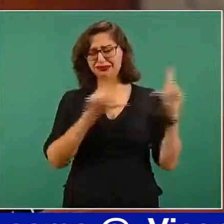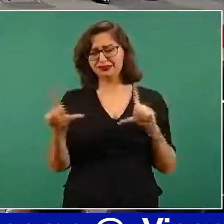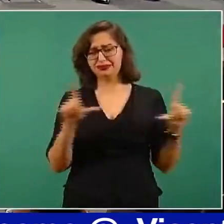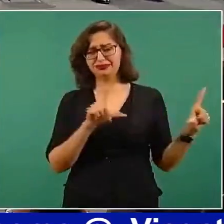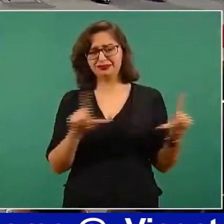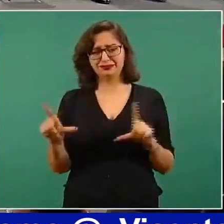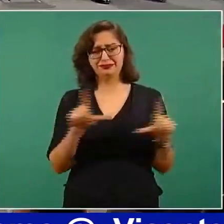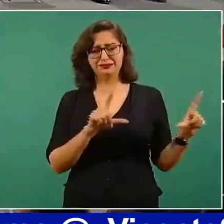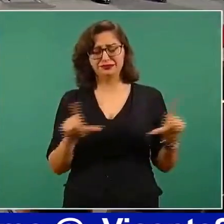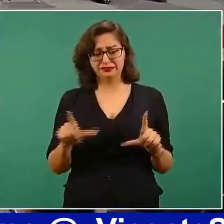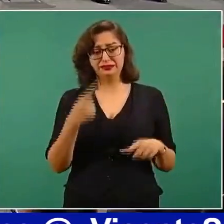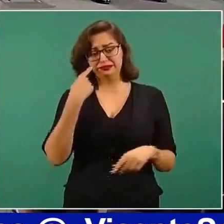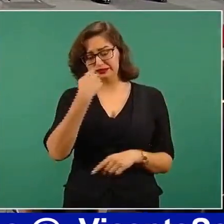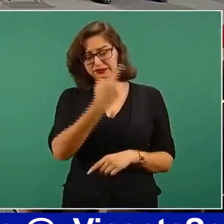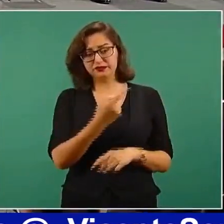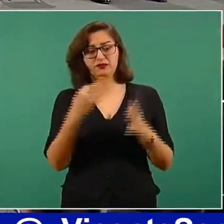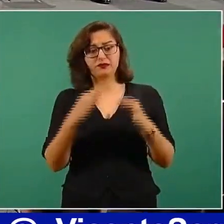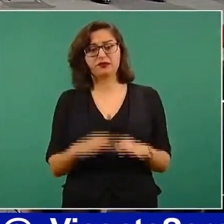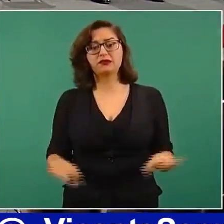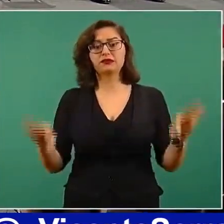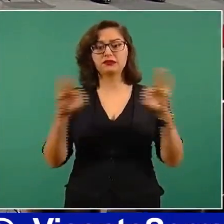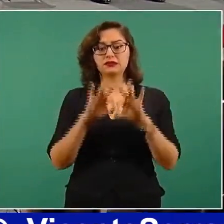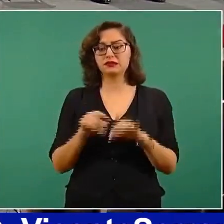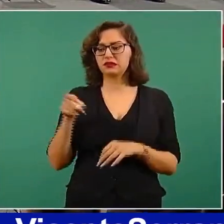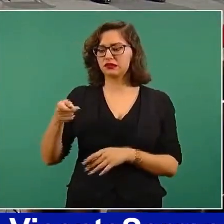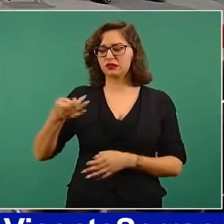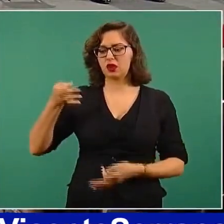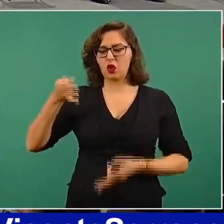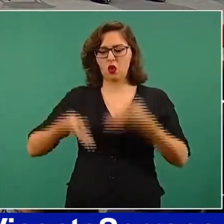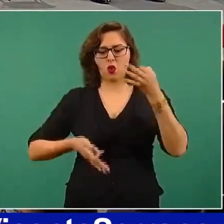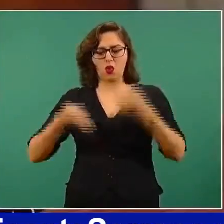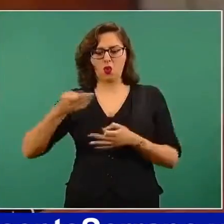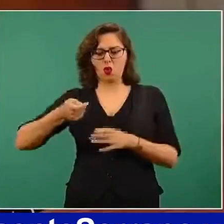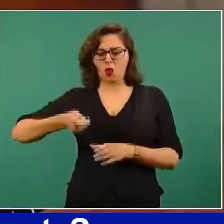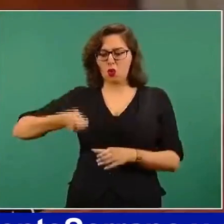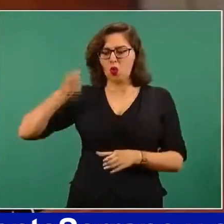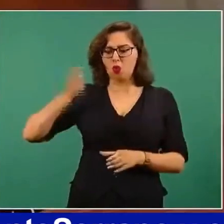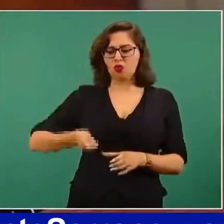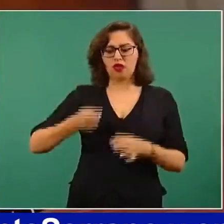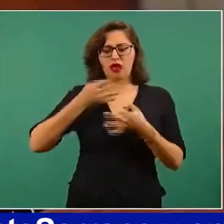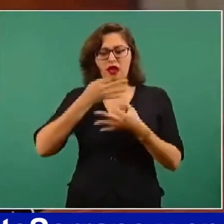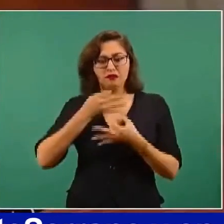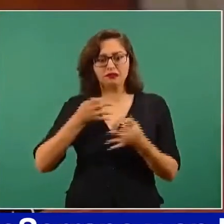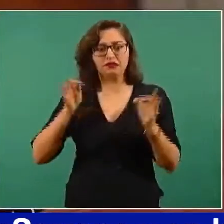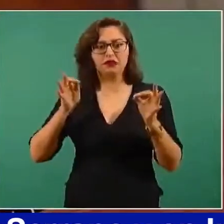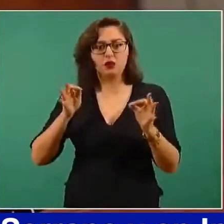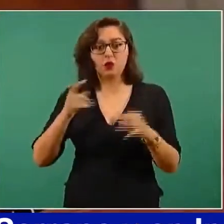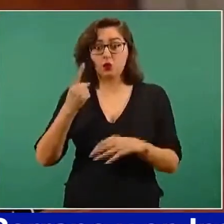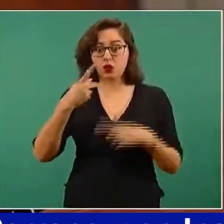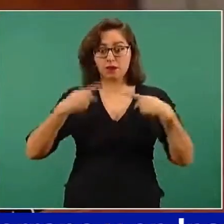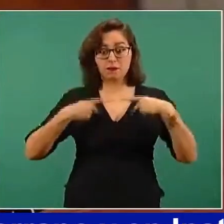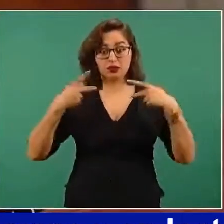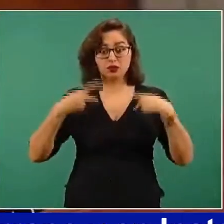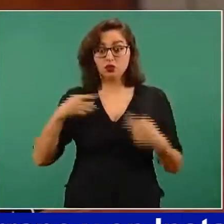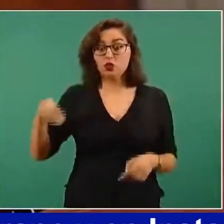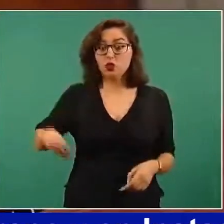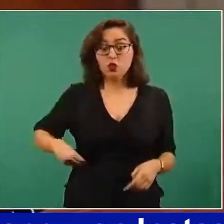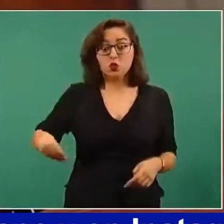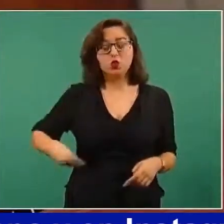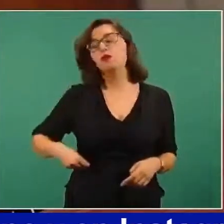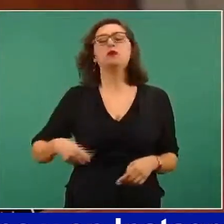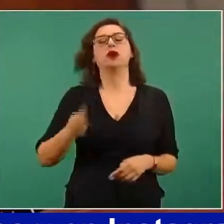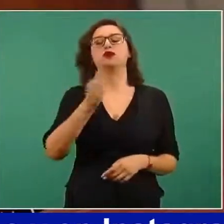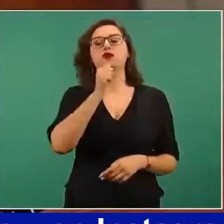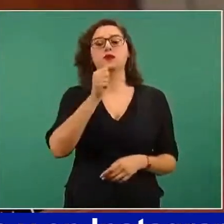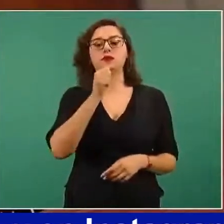es importante porque nunca la Corte se había pronunciado sobre la presunción de inocencia en la regla de trato.